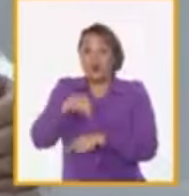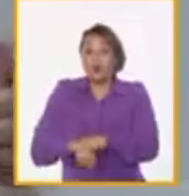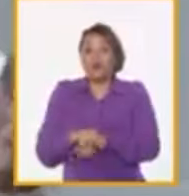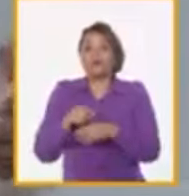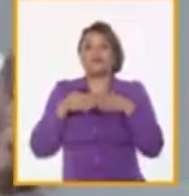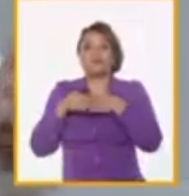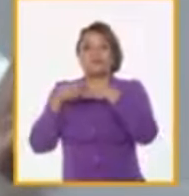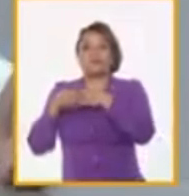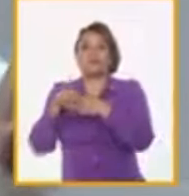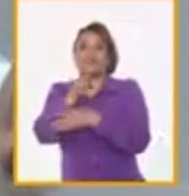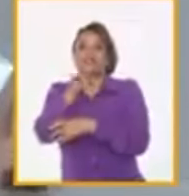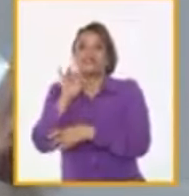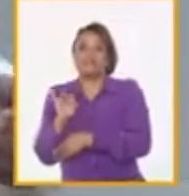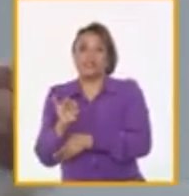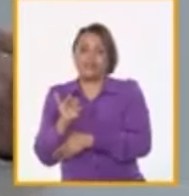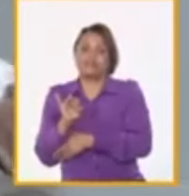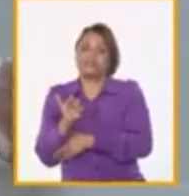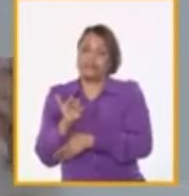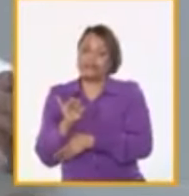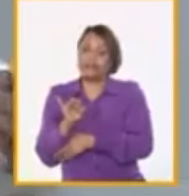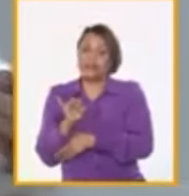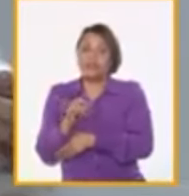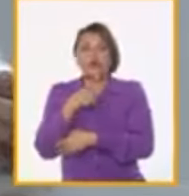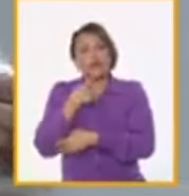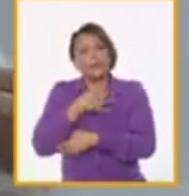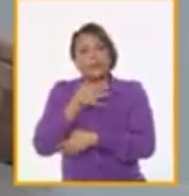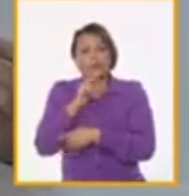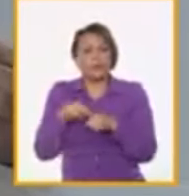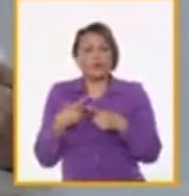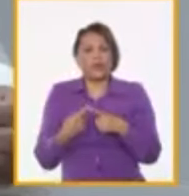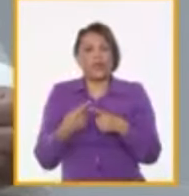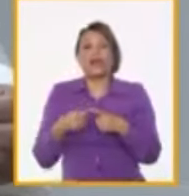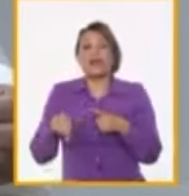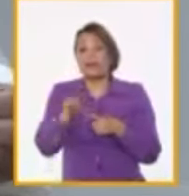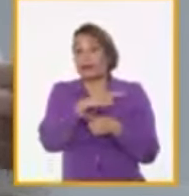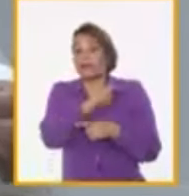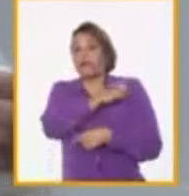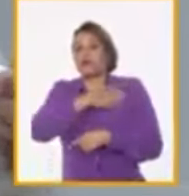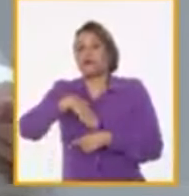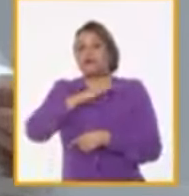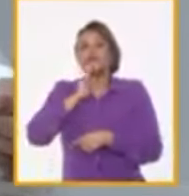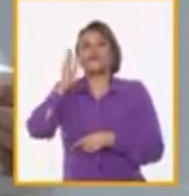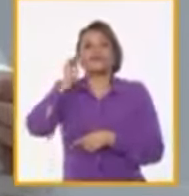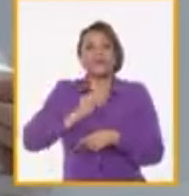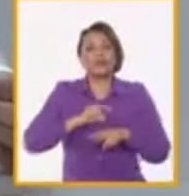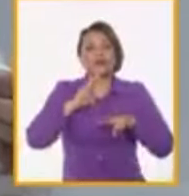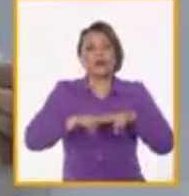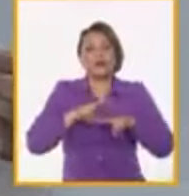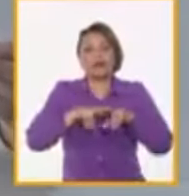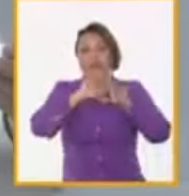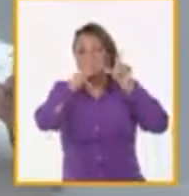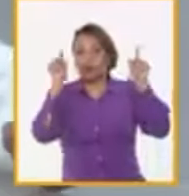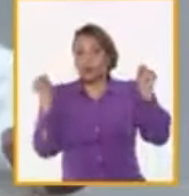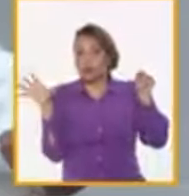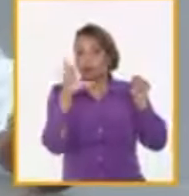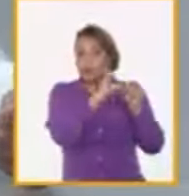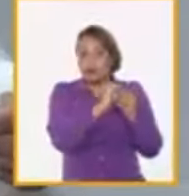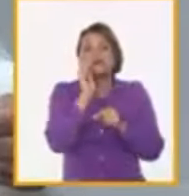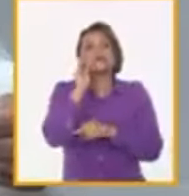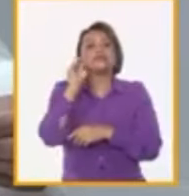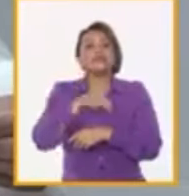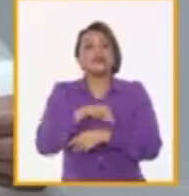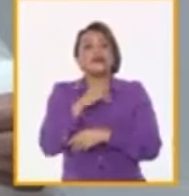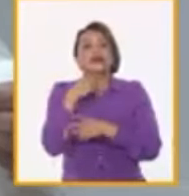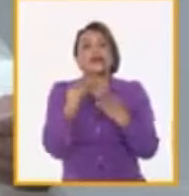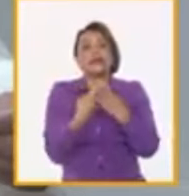puerto. O sea que todas estas cosas, cuando explico esto, es para que la población de La Habana y del país sepa que con los